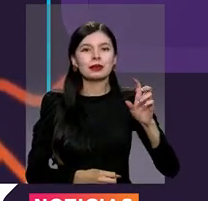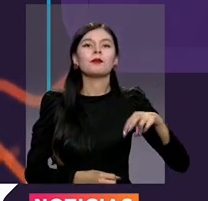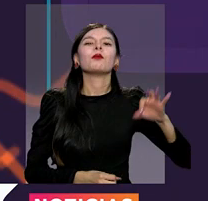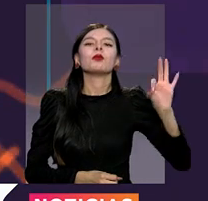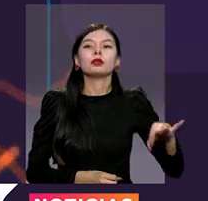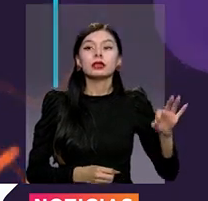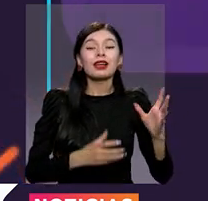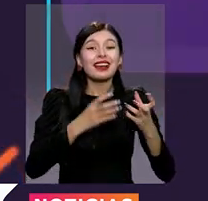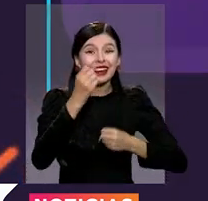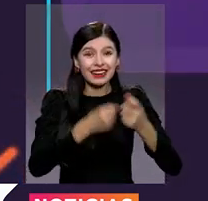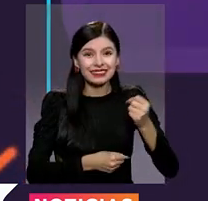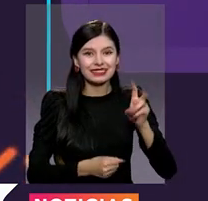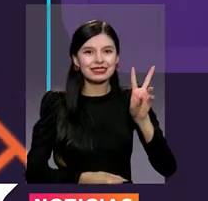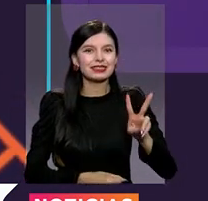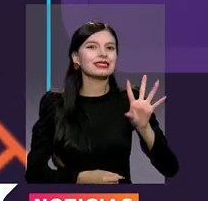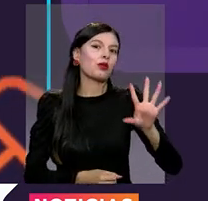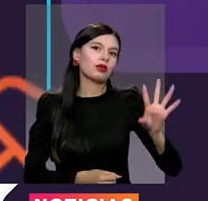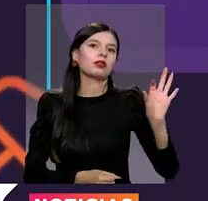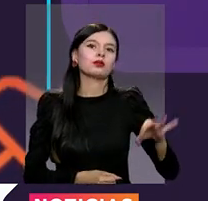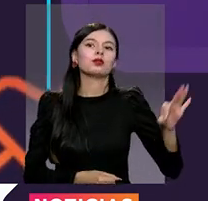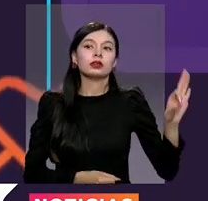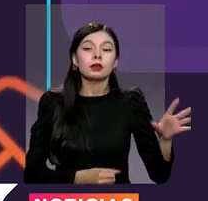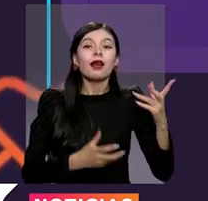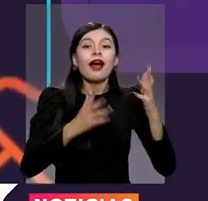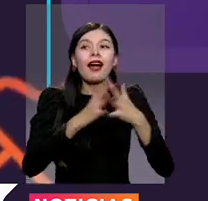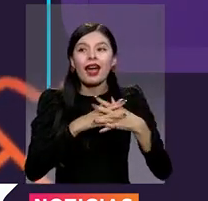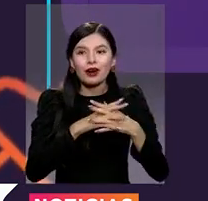la leche 52%, el arroz 45% y el queso 42%.